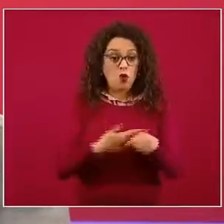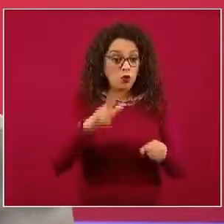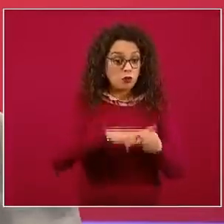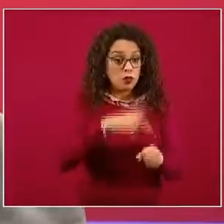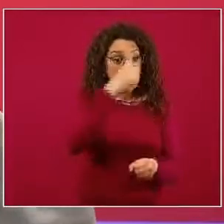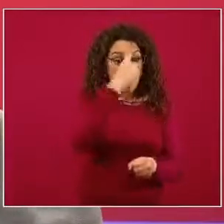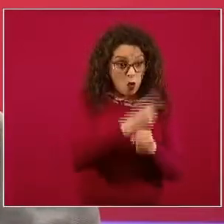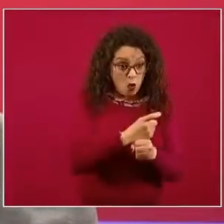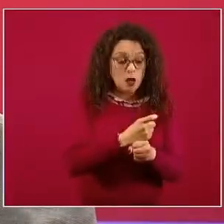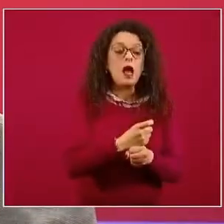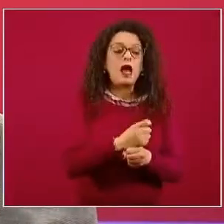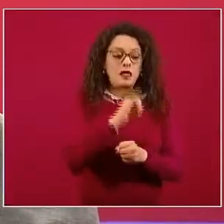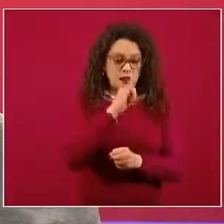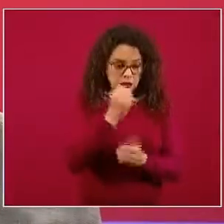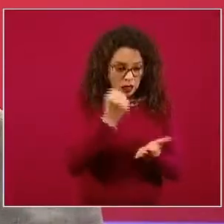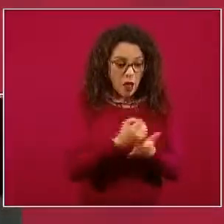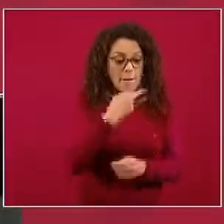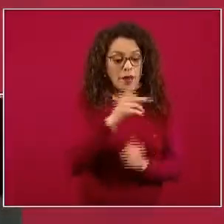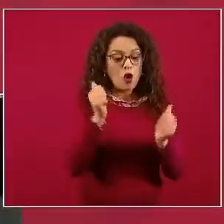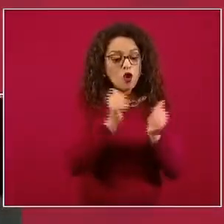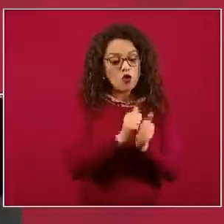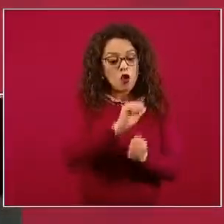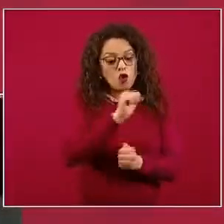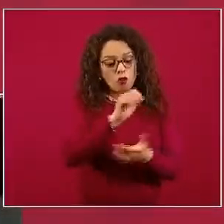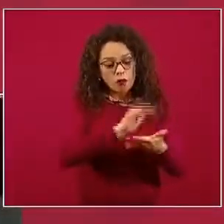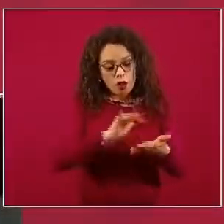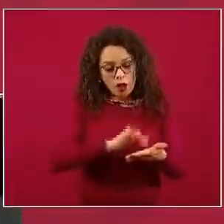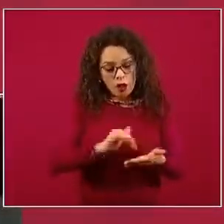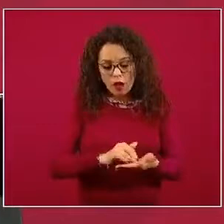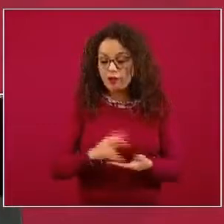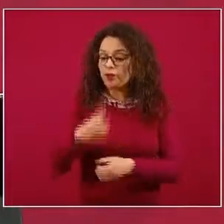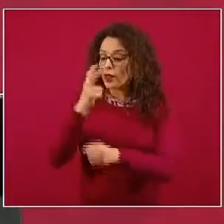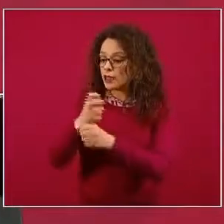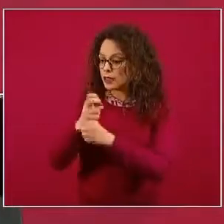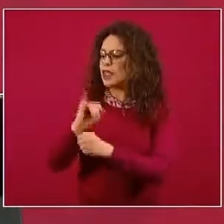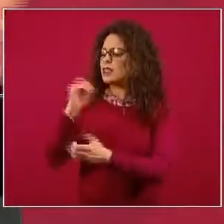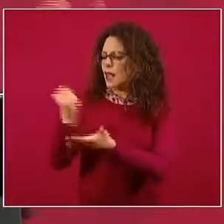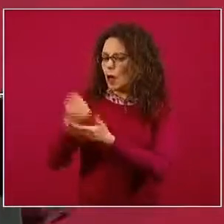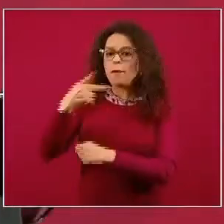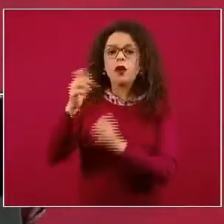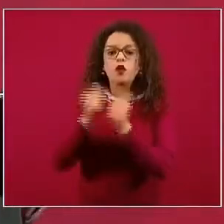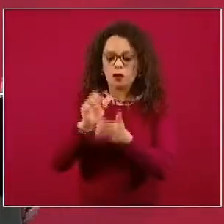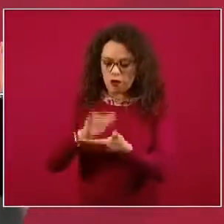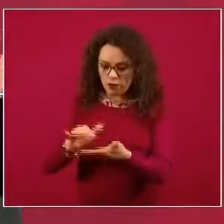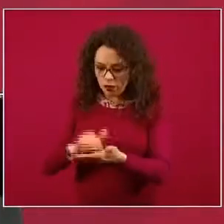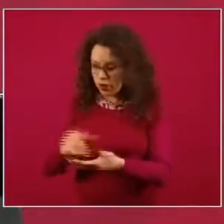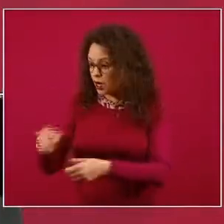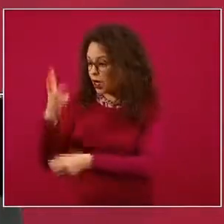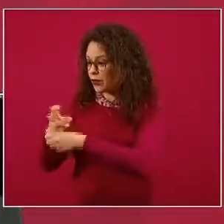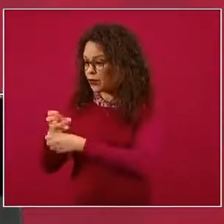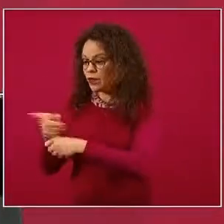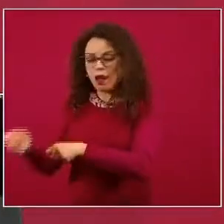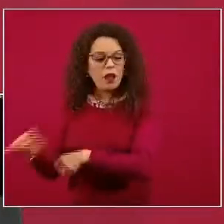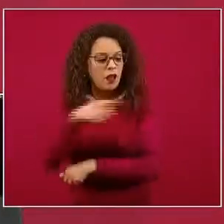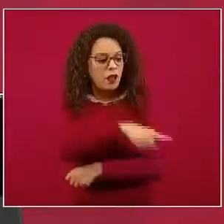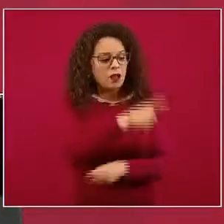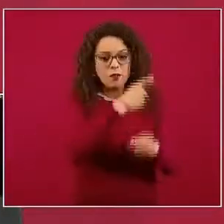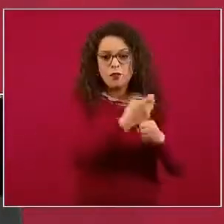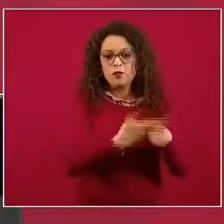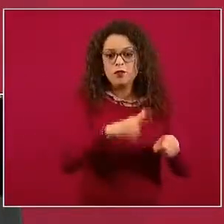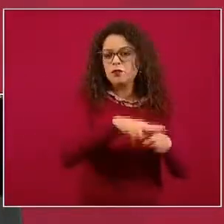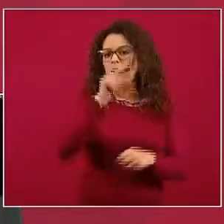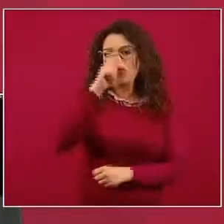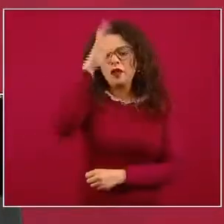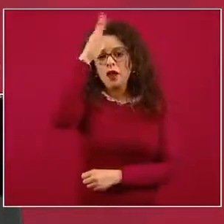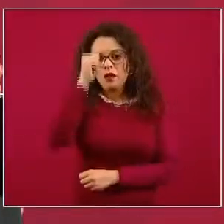2 otras enmiendas diferentes, y el Hospital 3 ya no le gustaban las enmiendas que propuso el Hospital 1 y entonces pedía que se regresara al